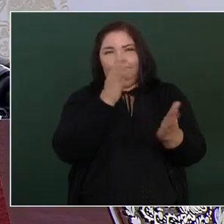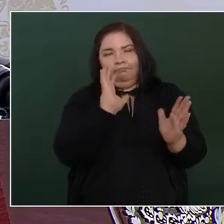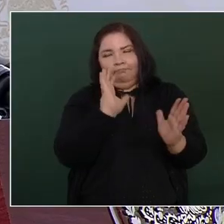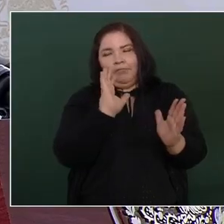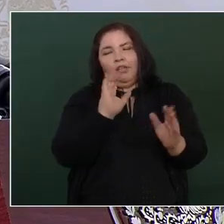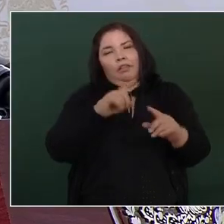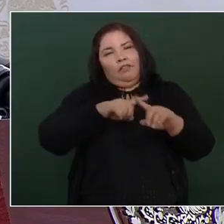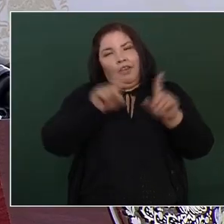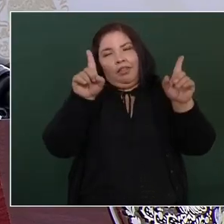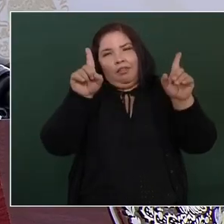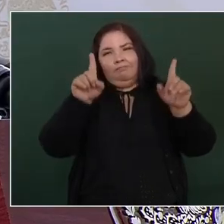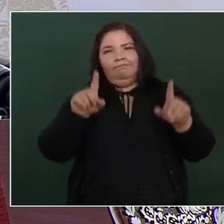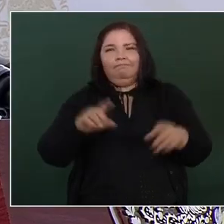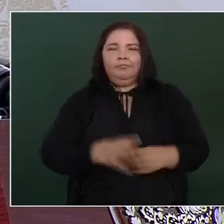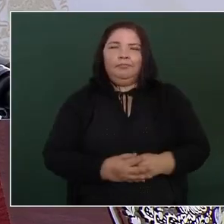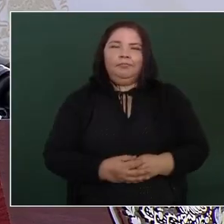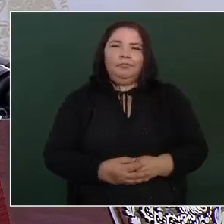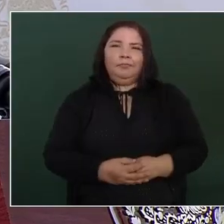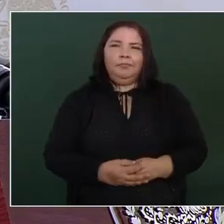distinto,